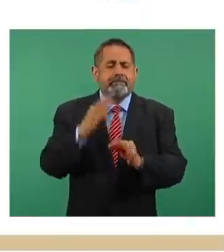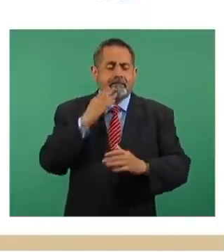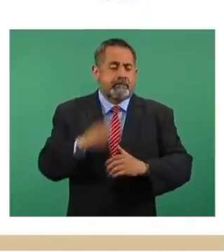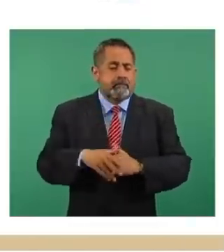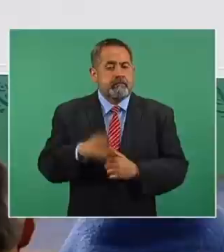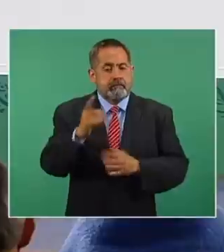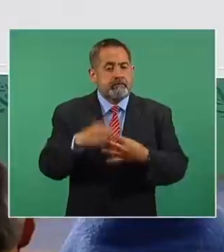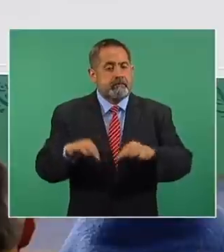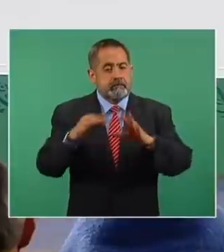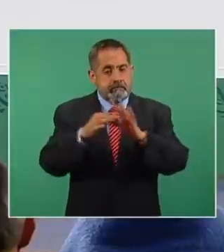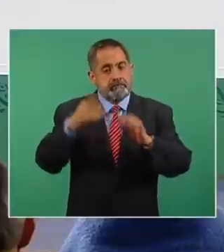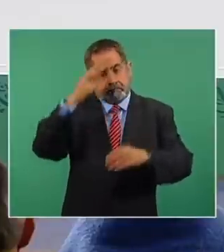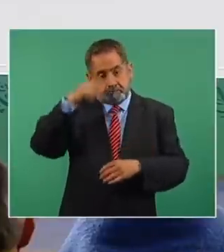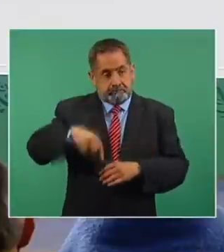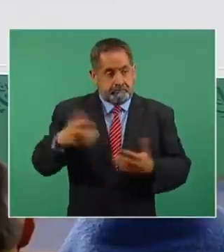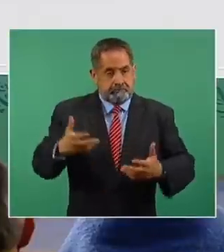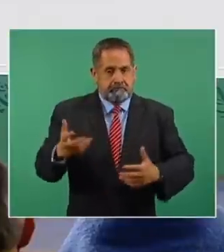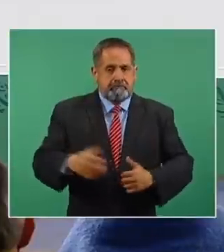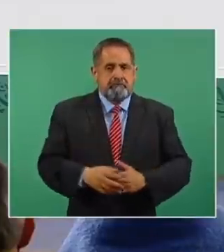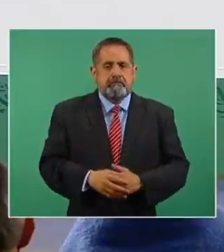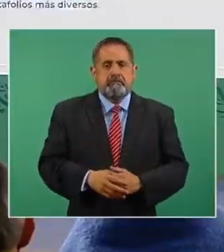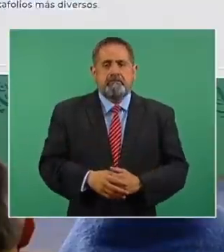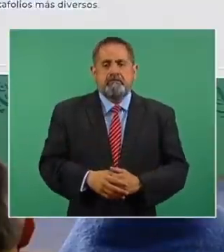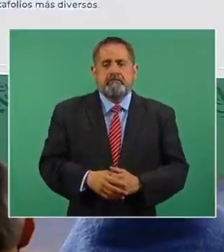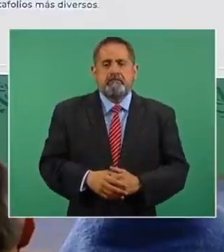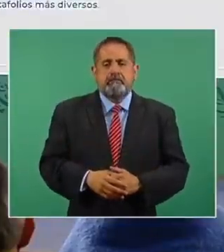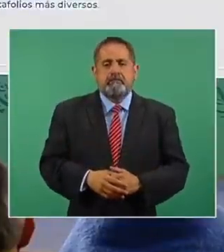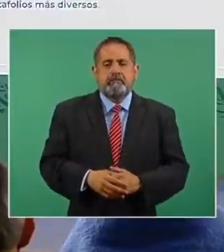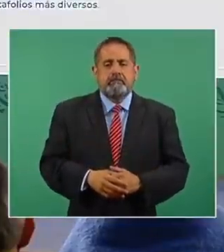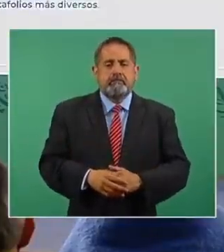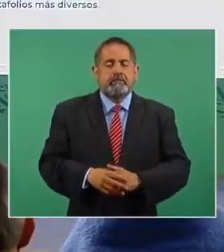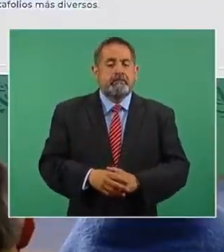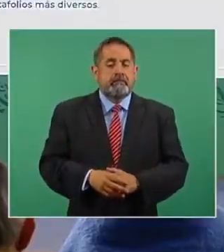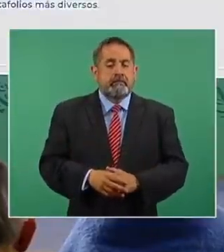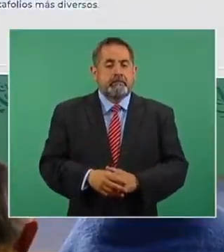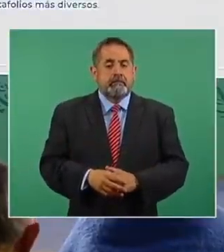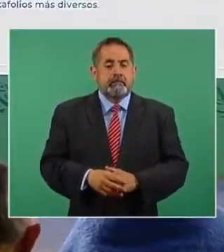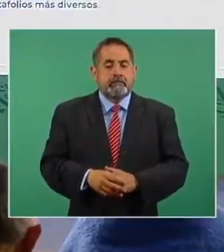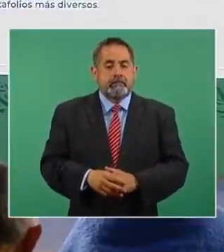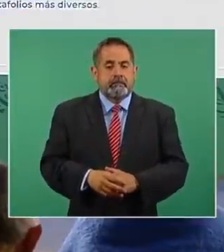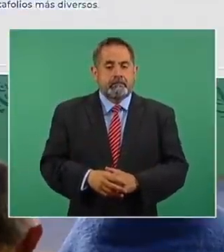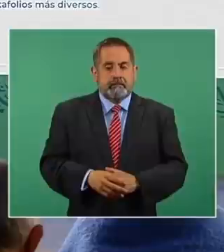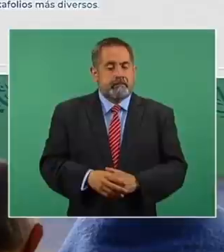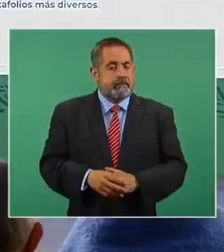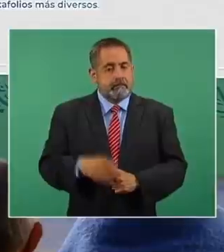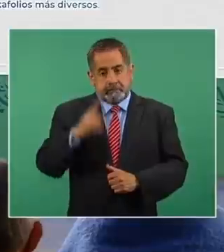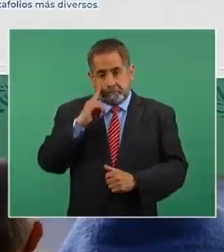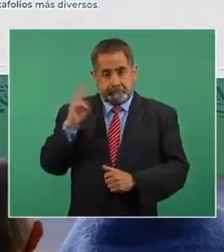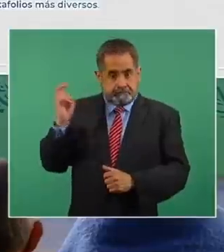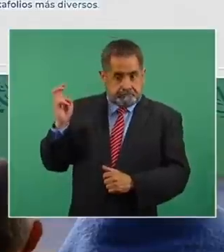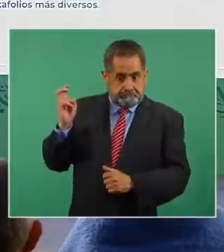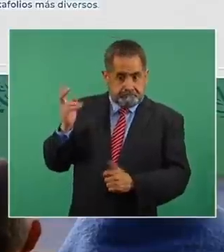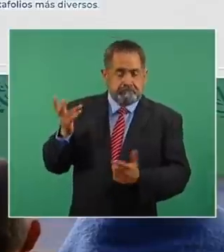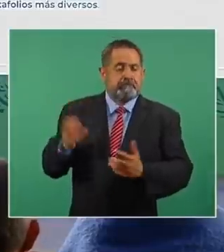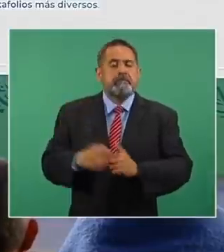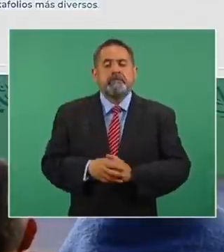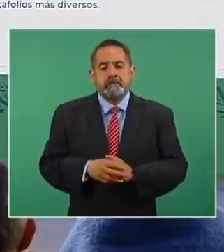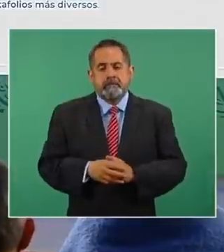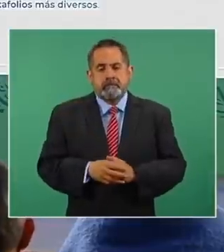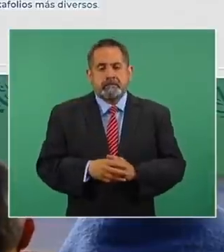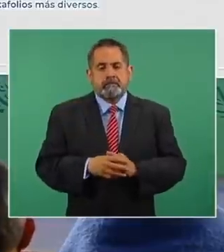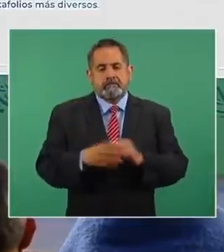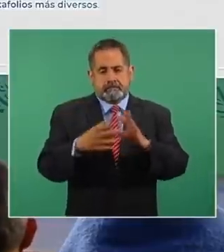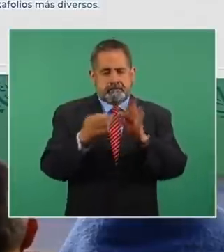importante que México lo esté haciendo. Bueno, la siguiente, por favor. Esto, nada más para hacer un